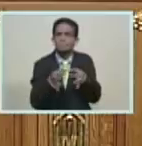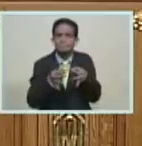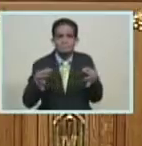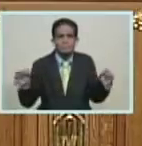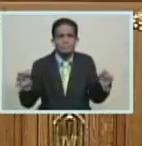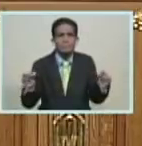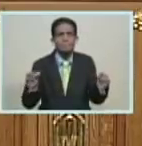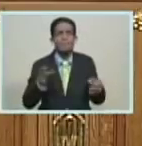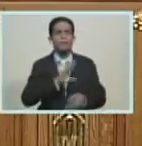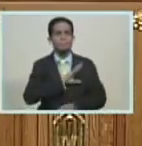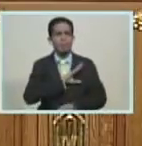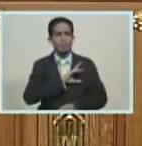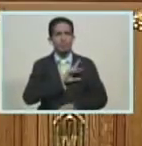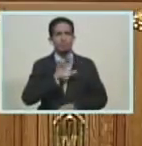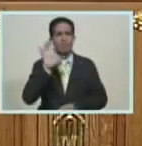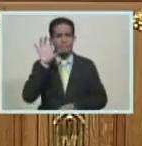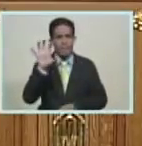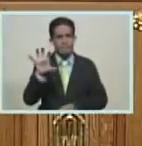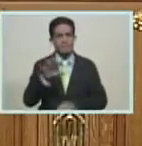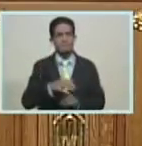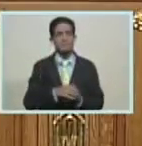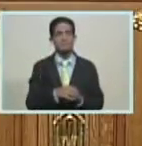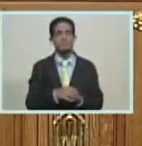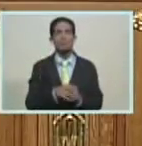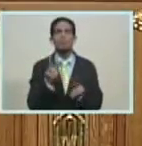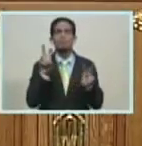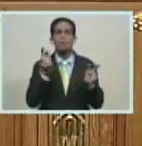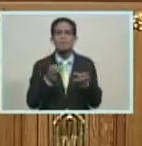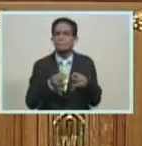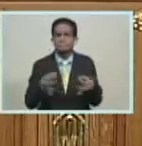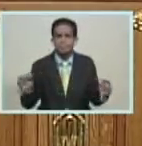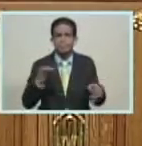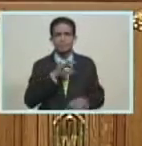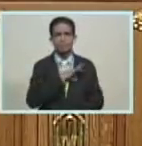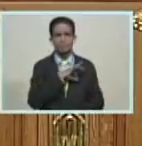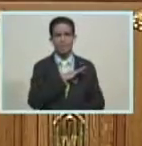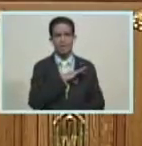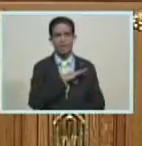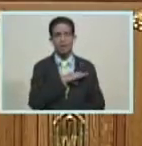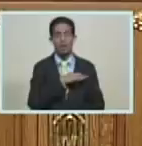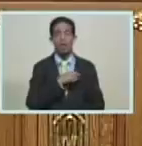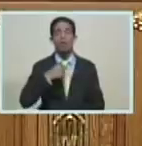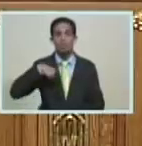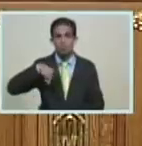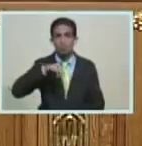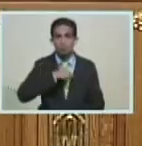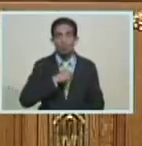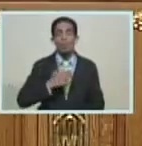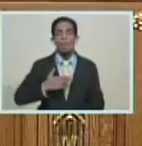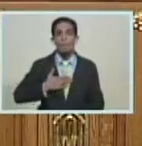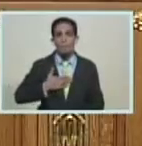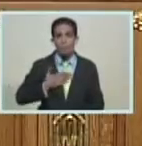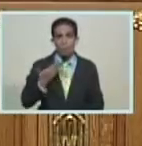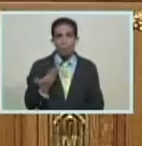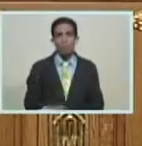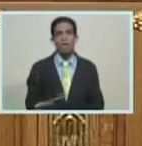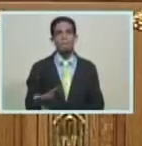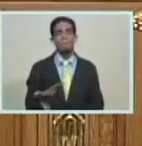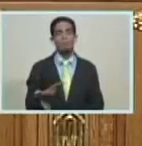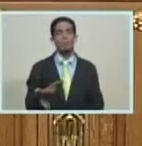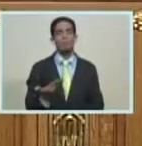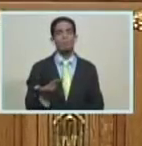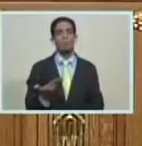patriótica, una nueva ética ciudadana, una nueva ética social. Nosotros podremos componer muchos de